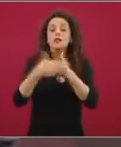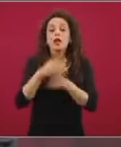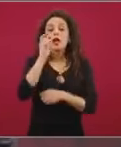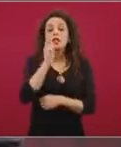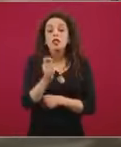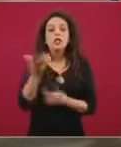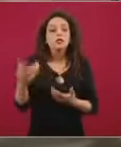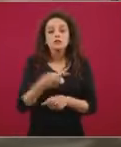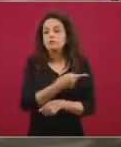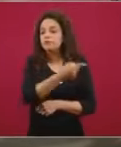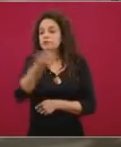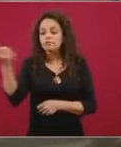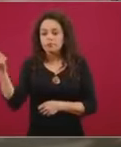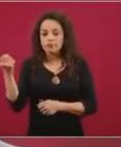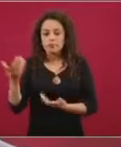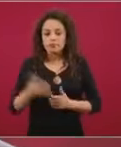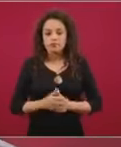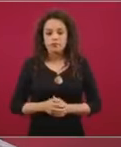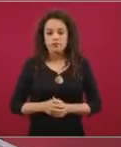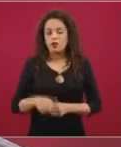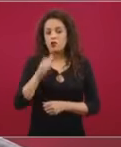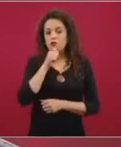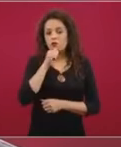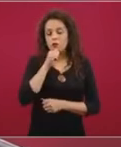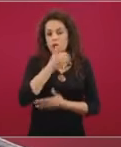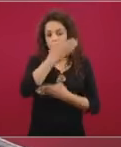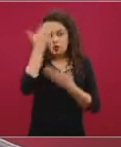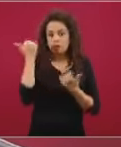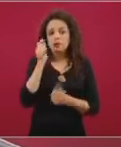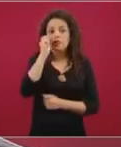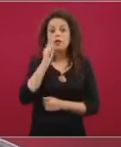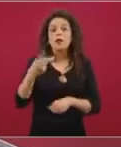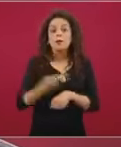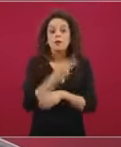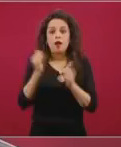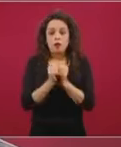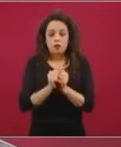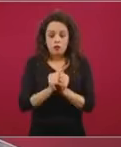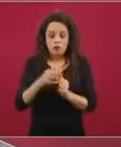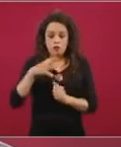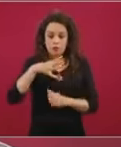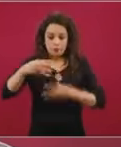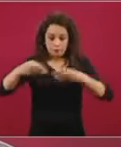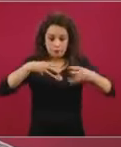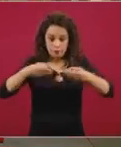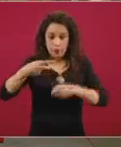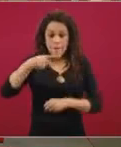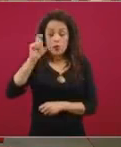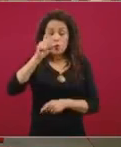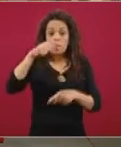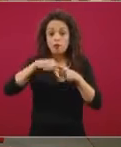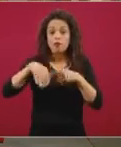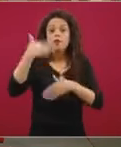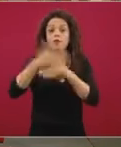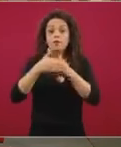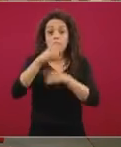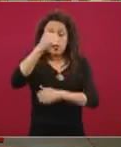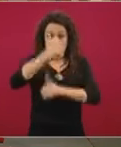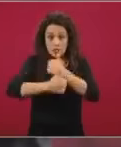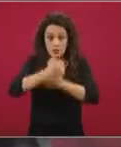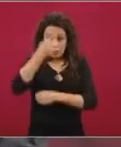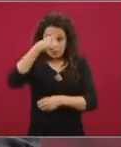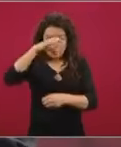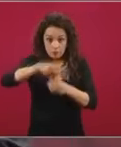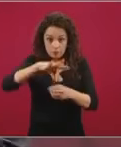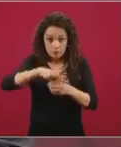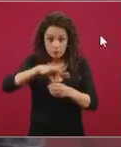Es impredecible todavía la duración de la epidemia, pero podría ser que cuando empiecen los siguientes procesos electorales aún